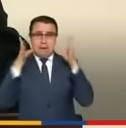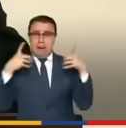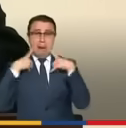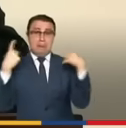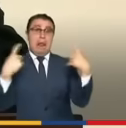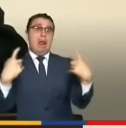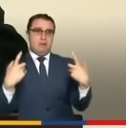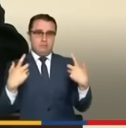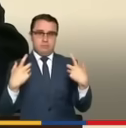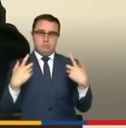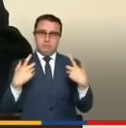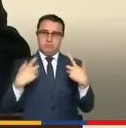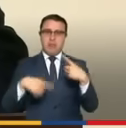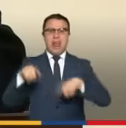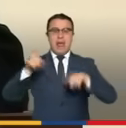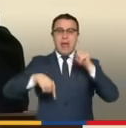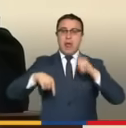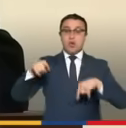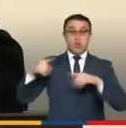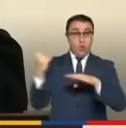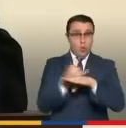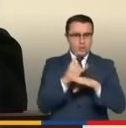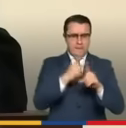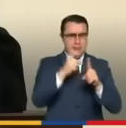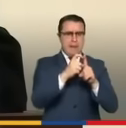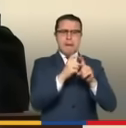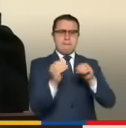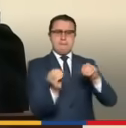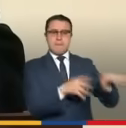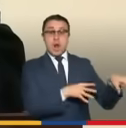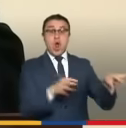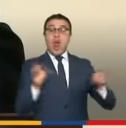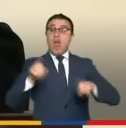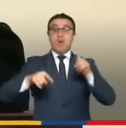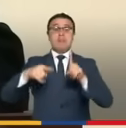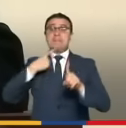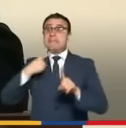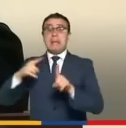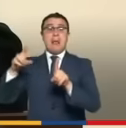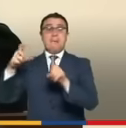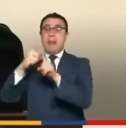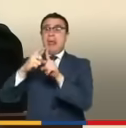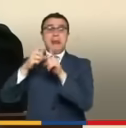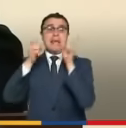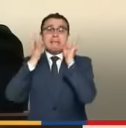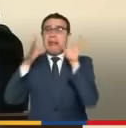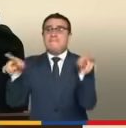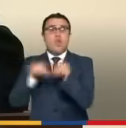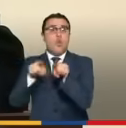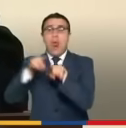desuso o que han sido demonizadas. Pero hay que decir que la ley 100 realmente trajo a